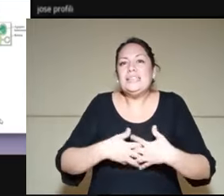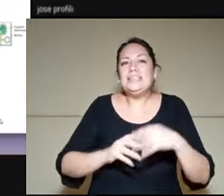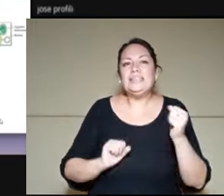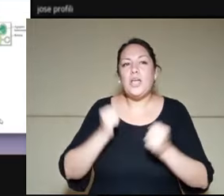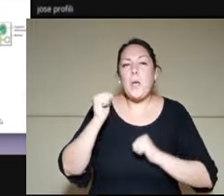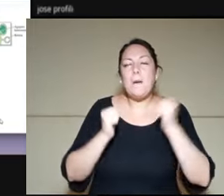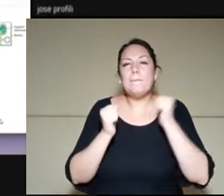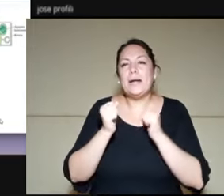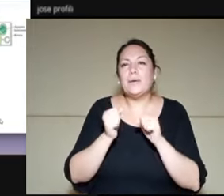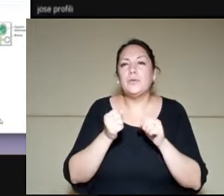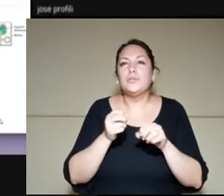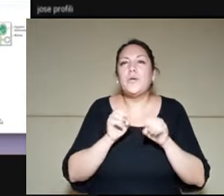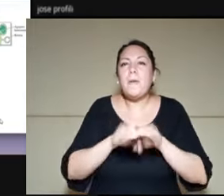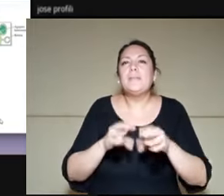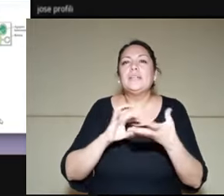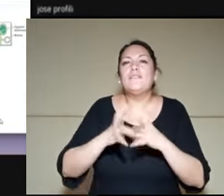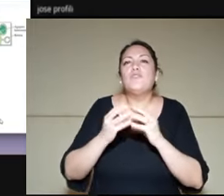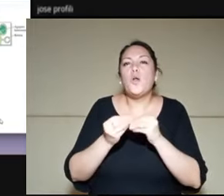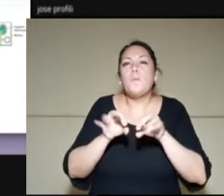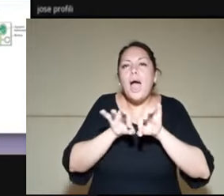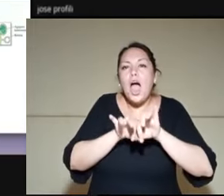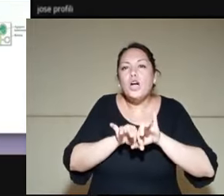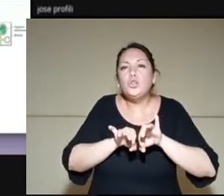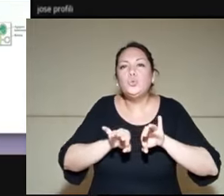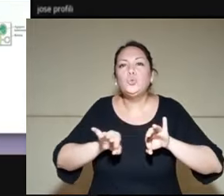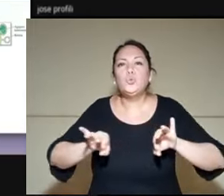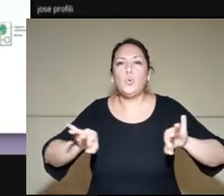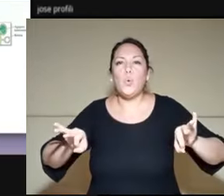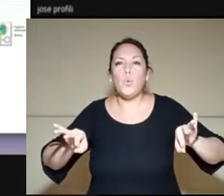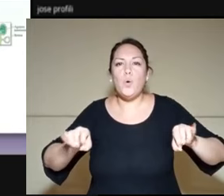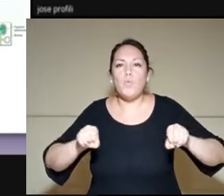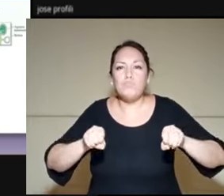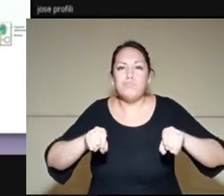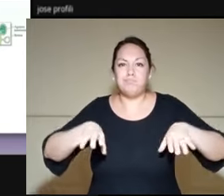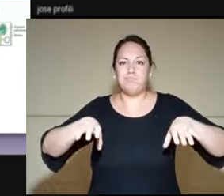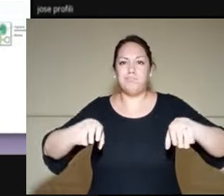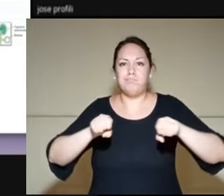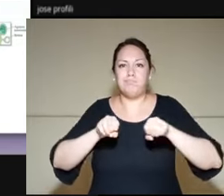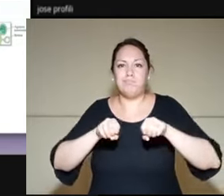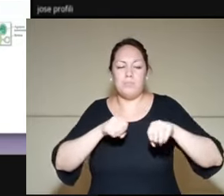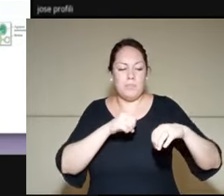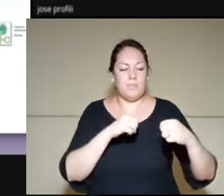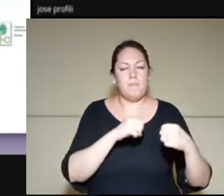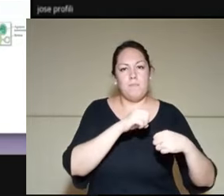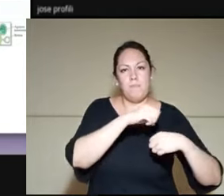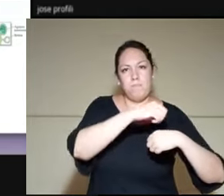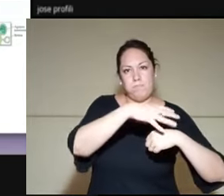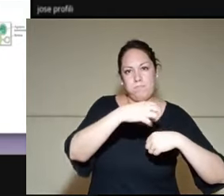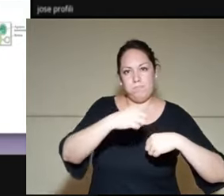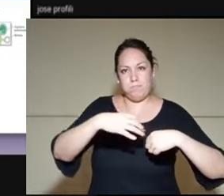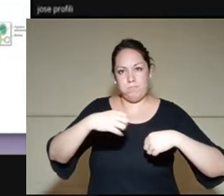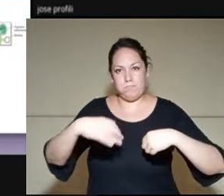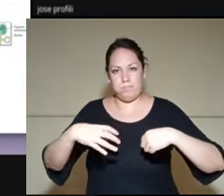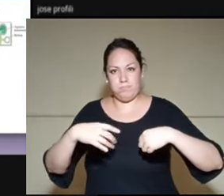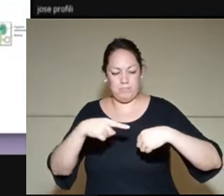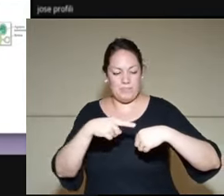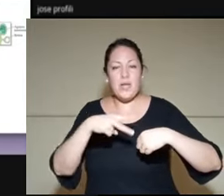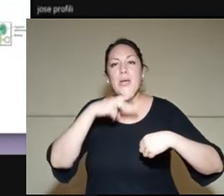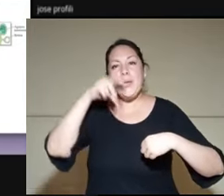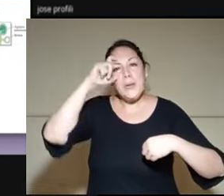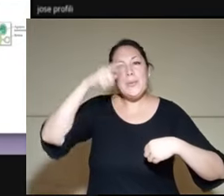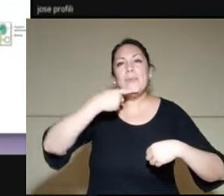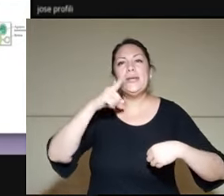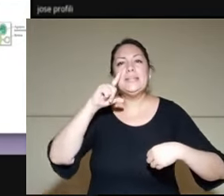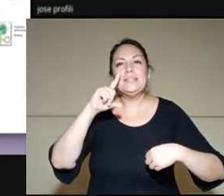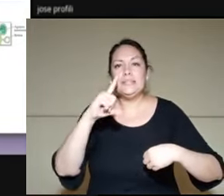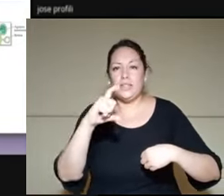nervioso, fíjense, empieza a desarrollarse como un tubo, ¿no es cierto?, que se dilata y forma 3 vesículas. Ese